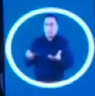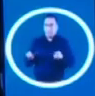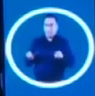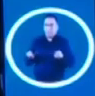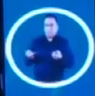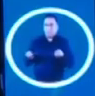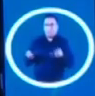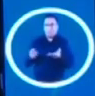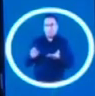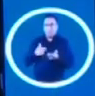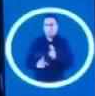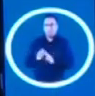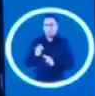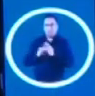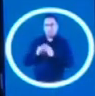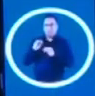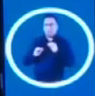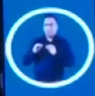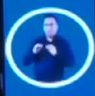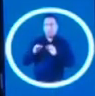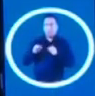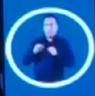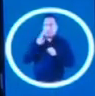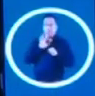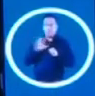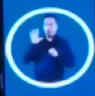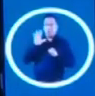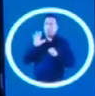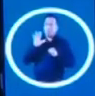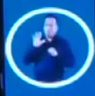regional, nacional e internacional.